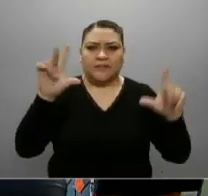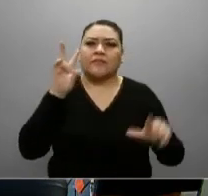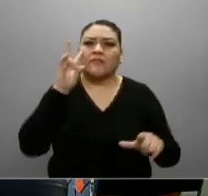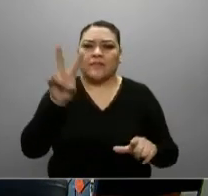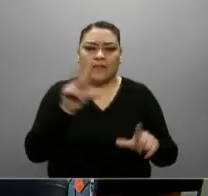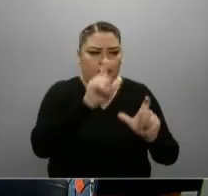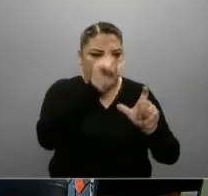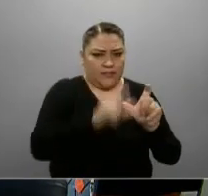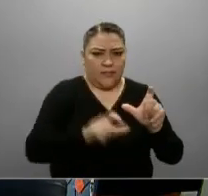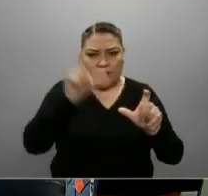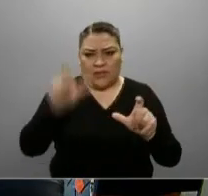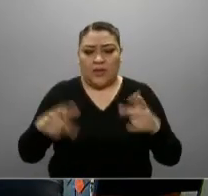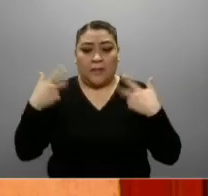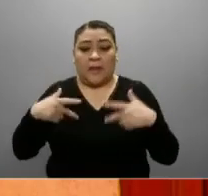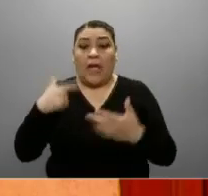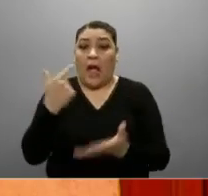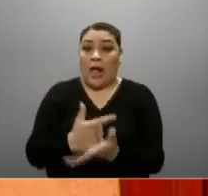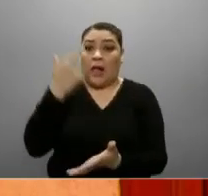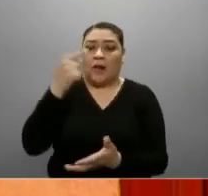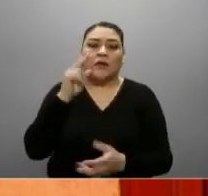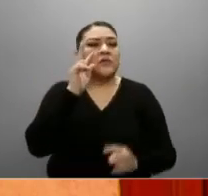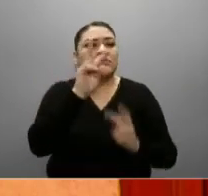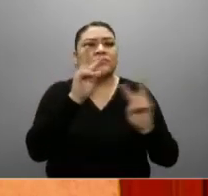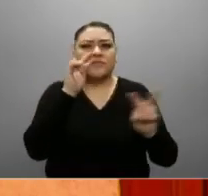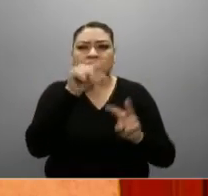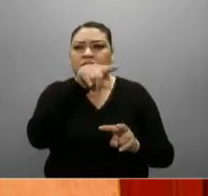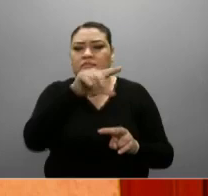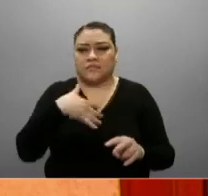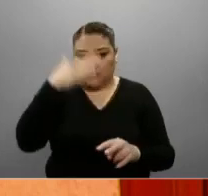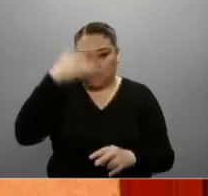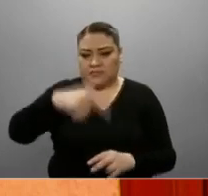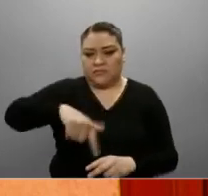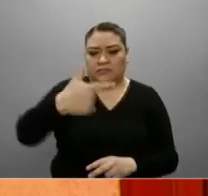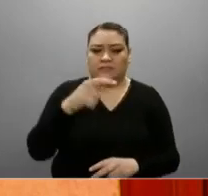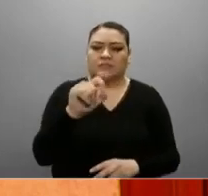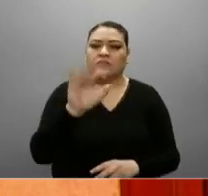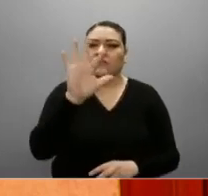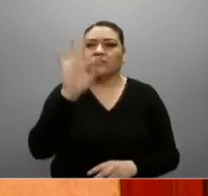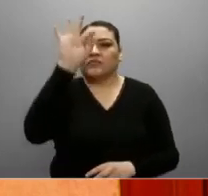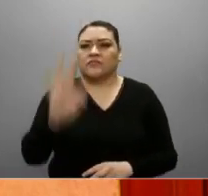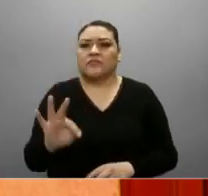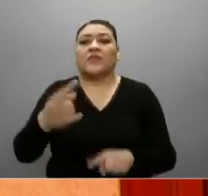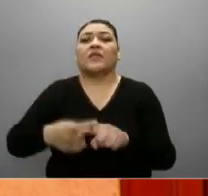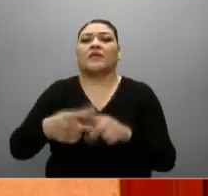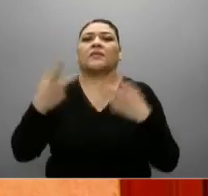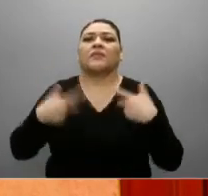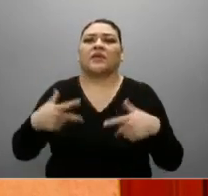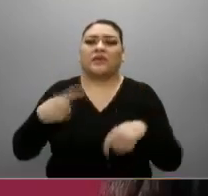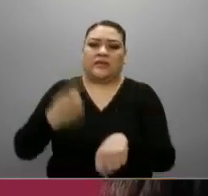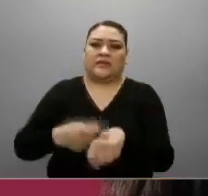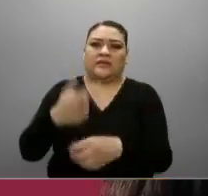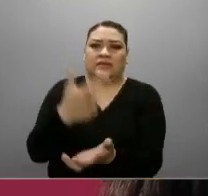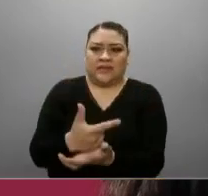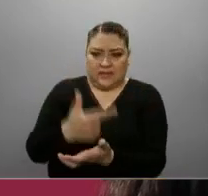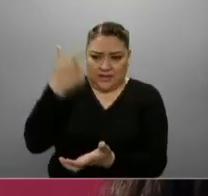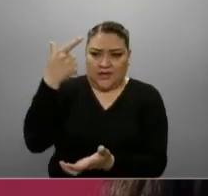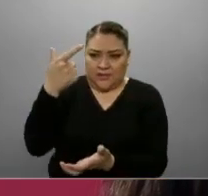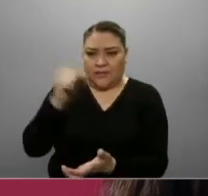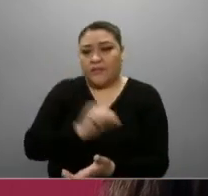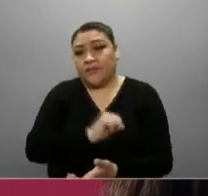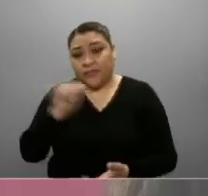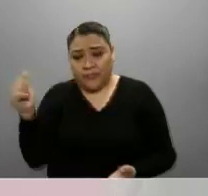Esta es la distribución de los casos graves. Como podemos ver ahí, el 12.5% son personas con enfermedad grave